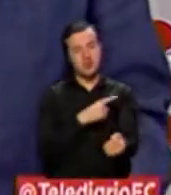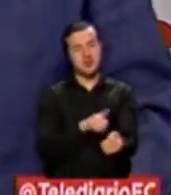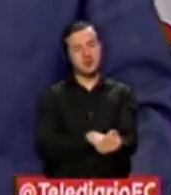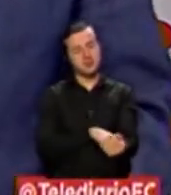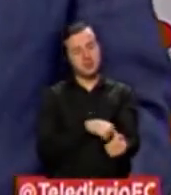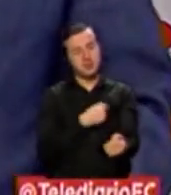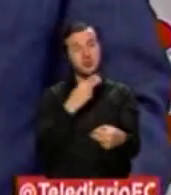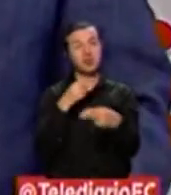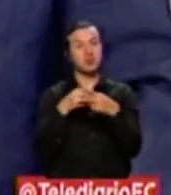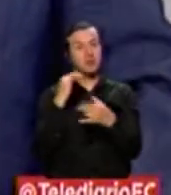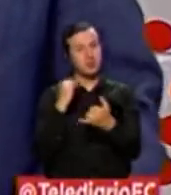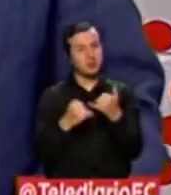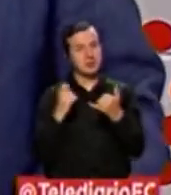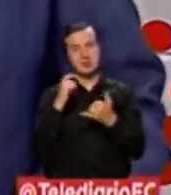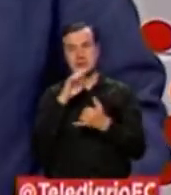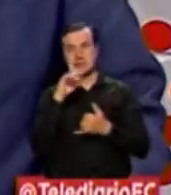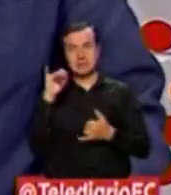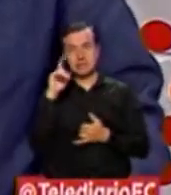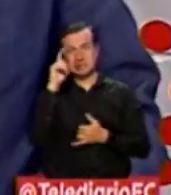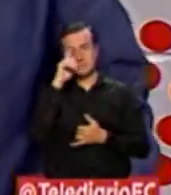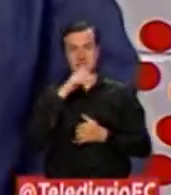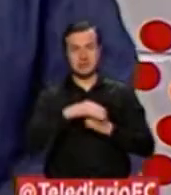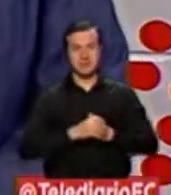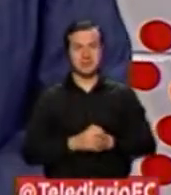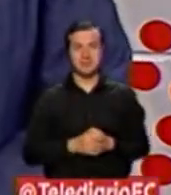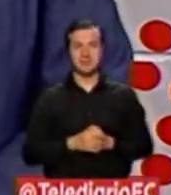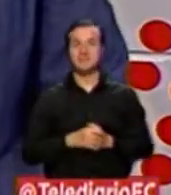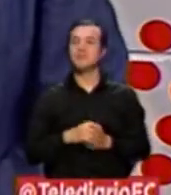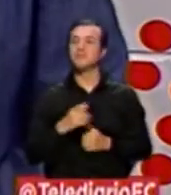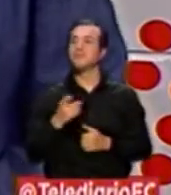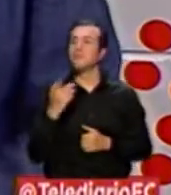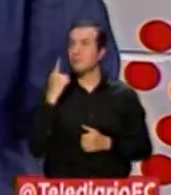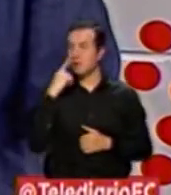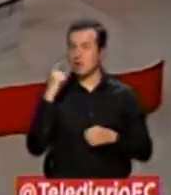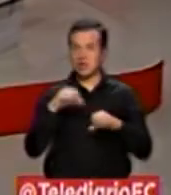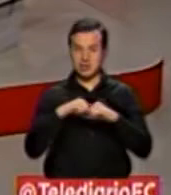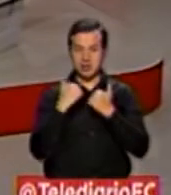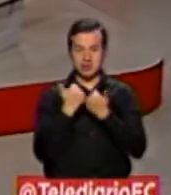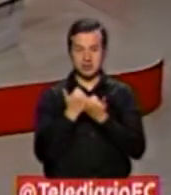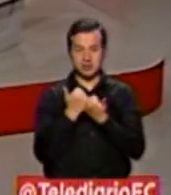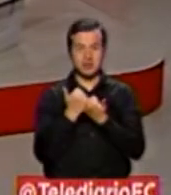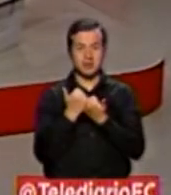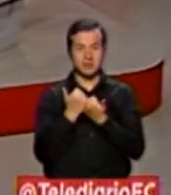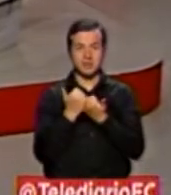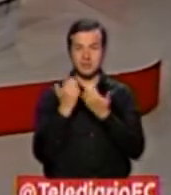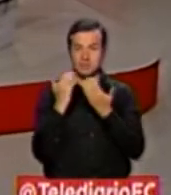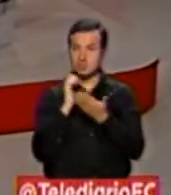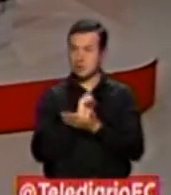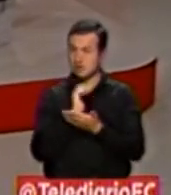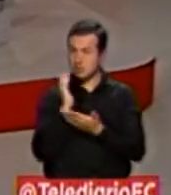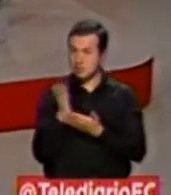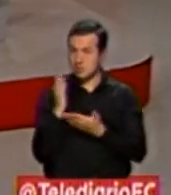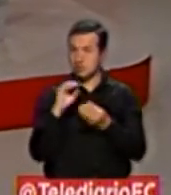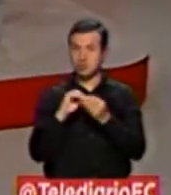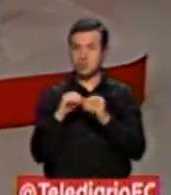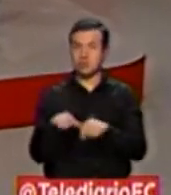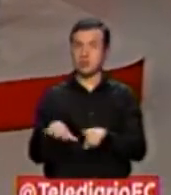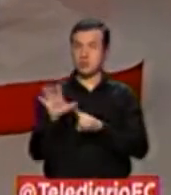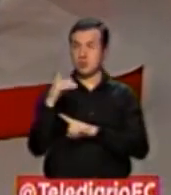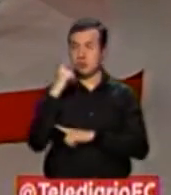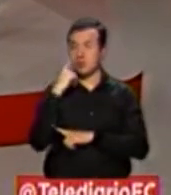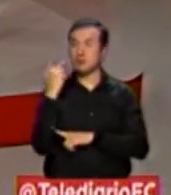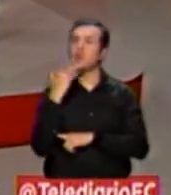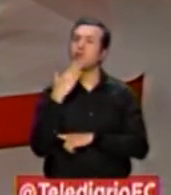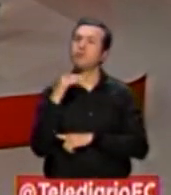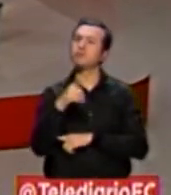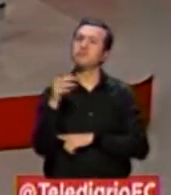Hay que acostumbrarse a decir ese apellido. Buenos días, Cristina Reyes, asambleísta nacional por el Partido Social Cristiano. ¿Cuál es la lectura política que